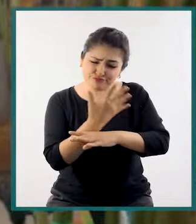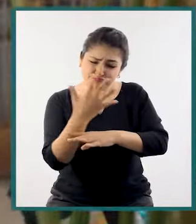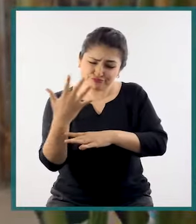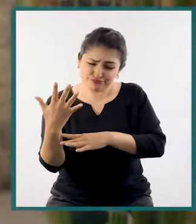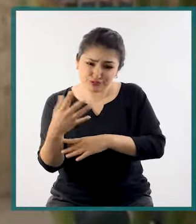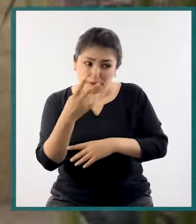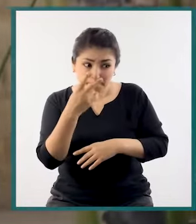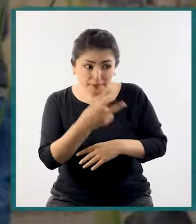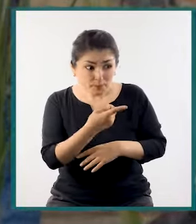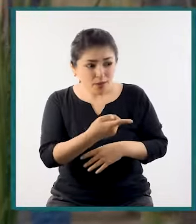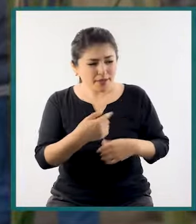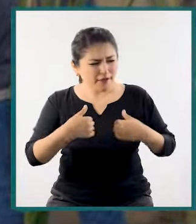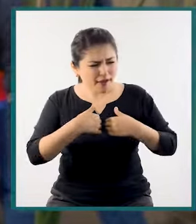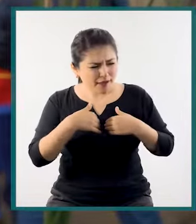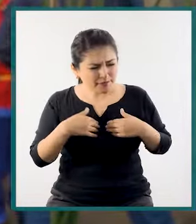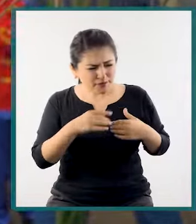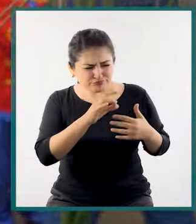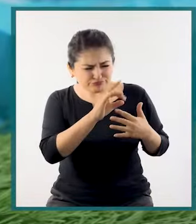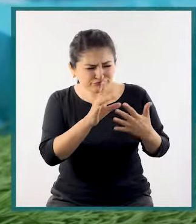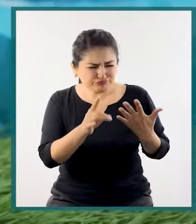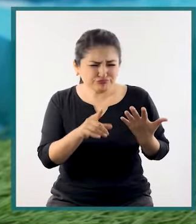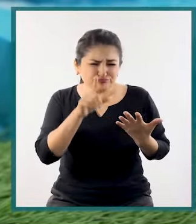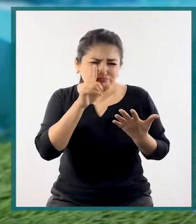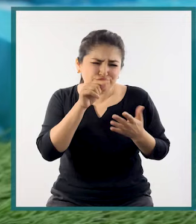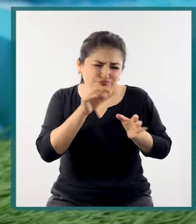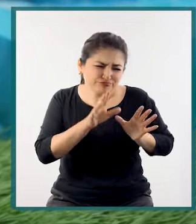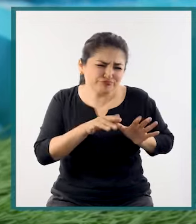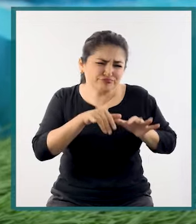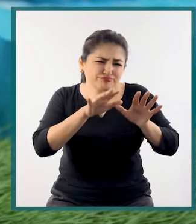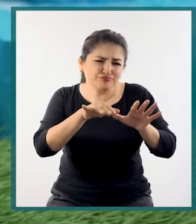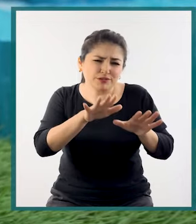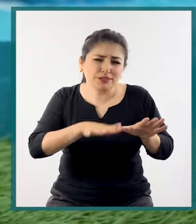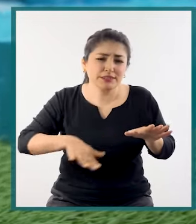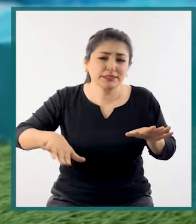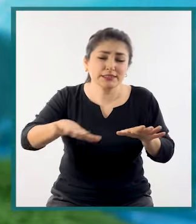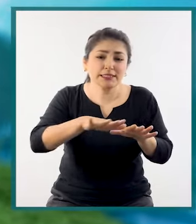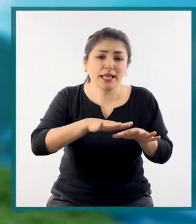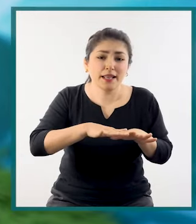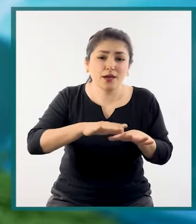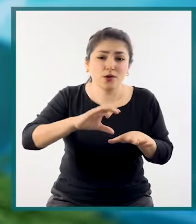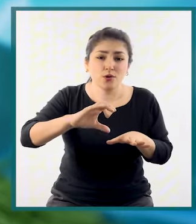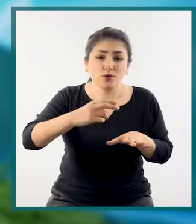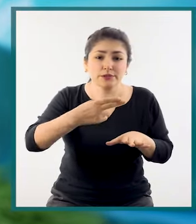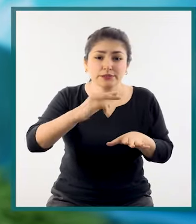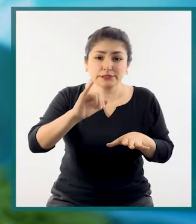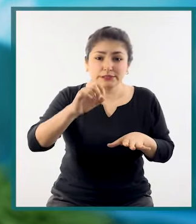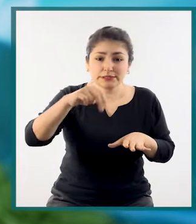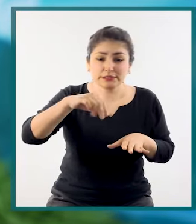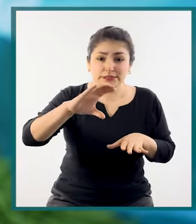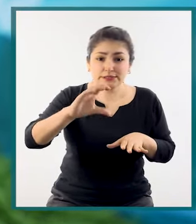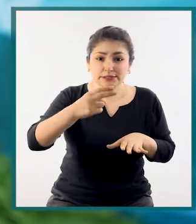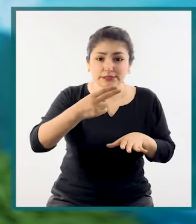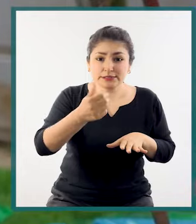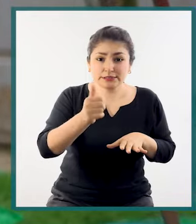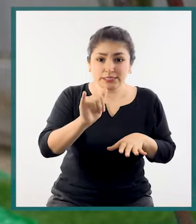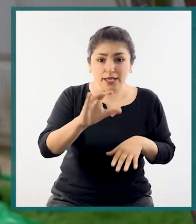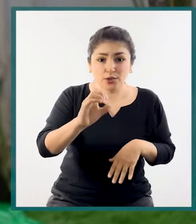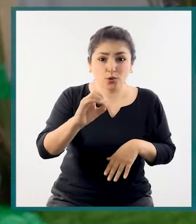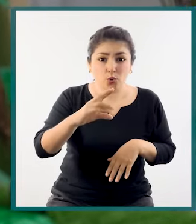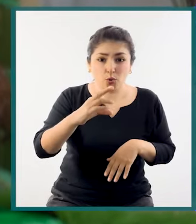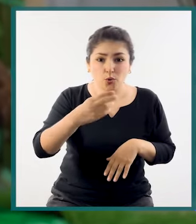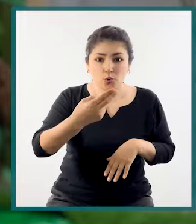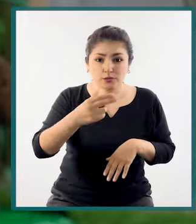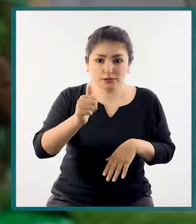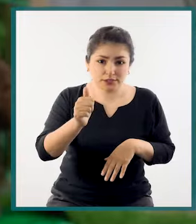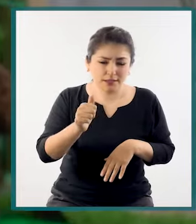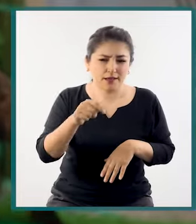todas las especies, casi todas las especies de aves del lago Chinchaycocha, un lago que se encuentra aquí en la zona de